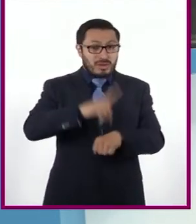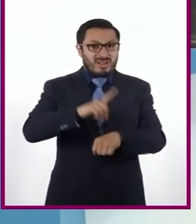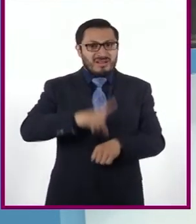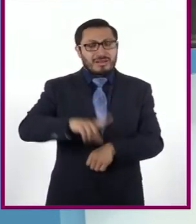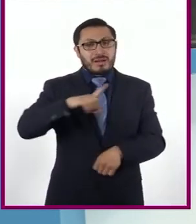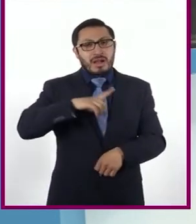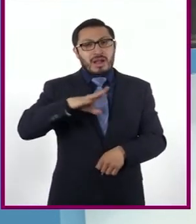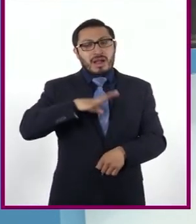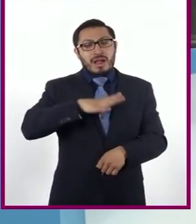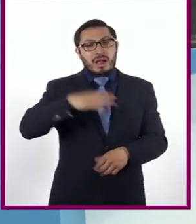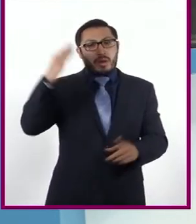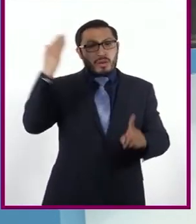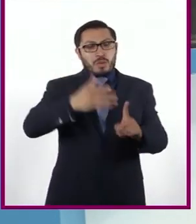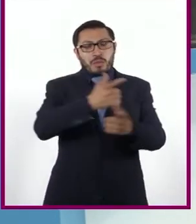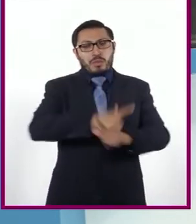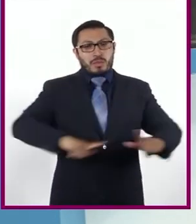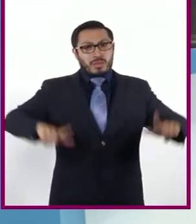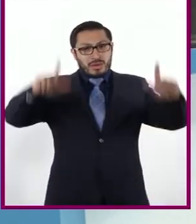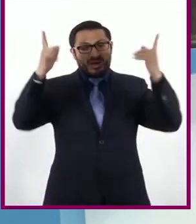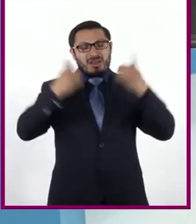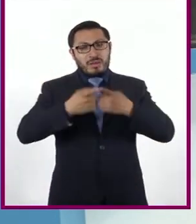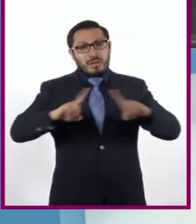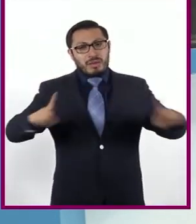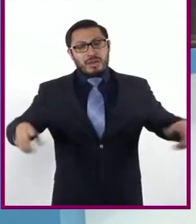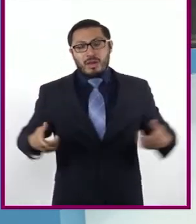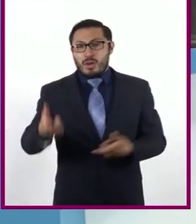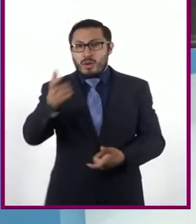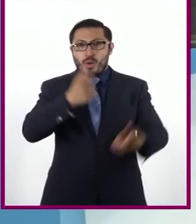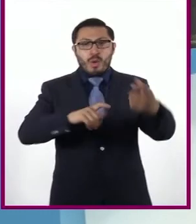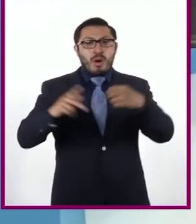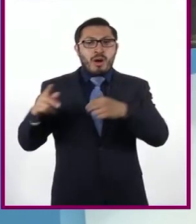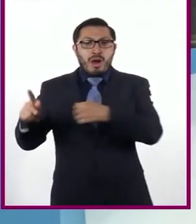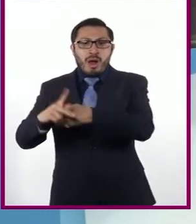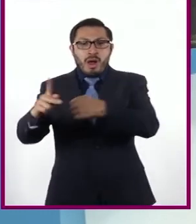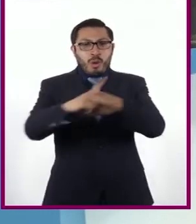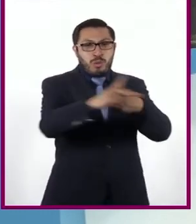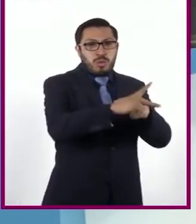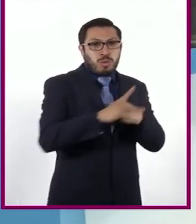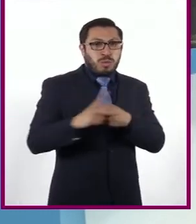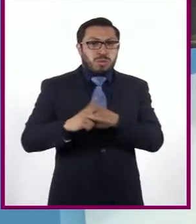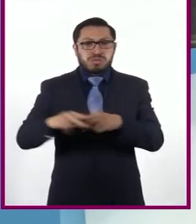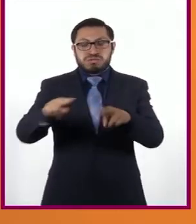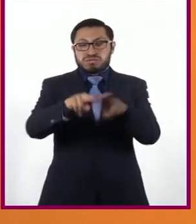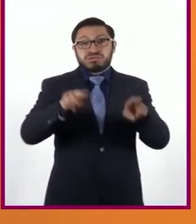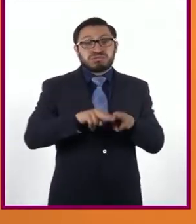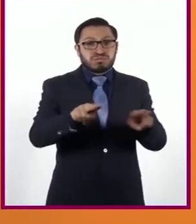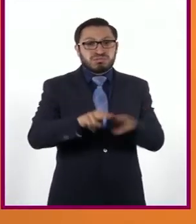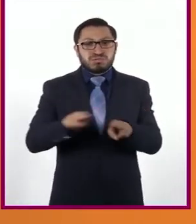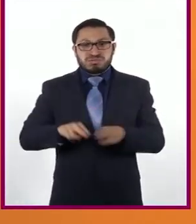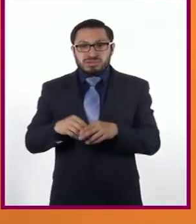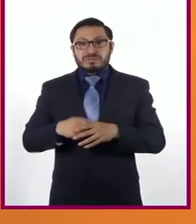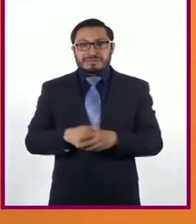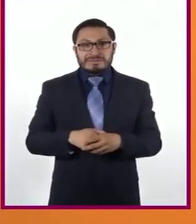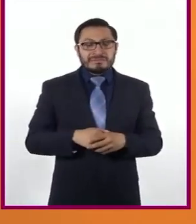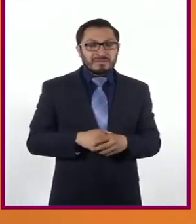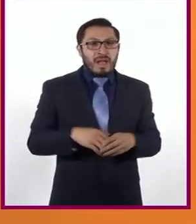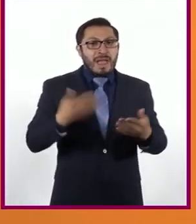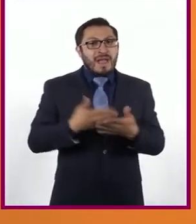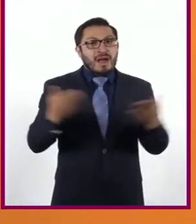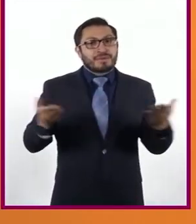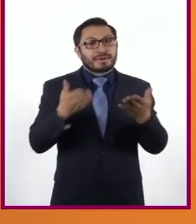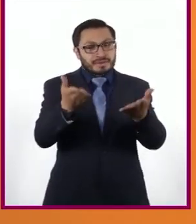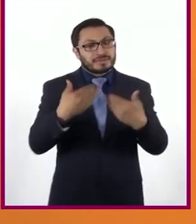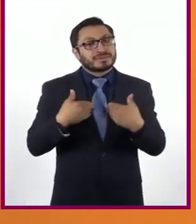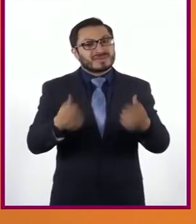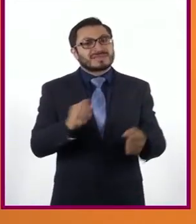liberales han permitido el desarrollo económico de diversos países y naciones. Ahora han comprendido cómo